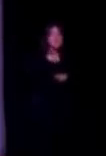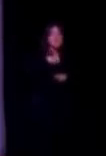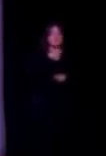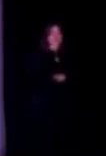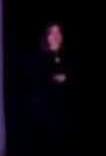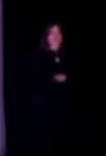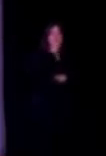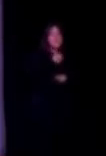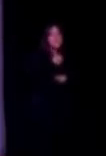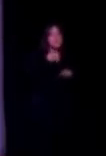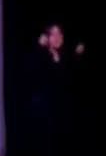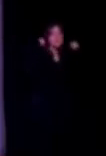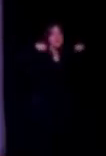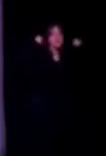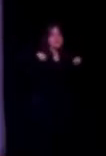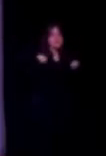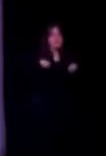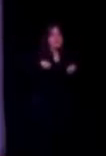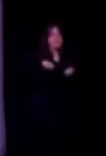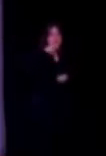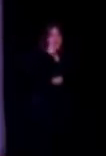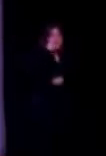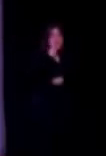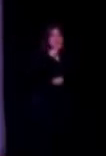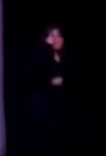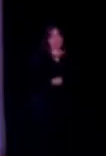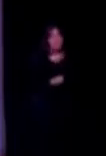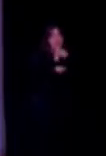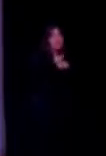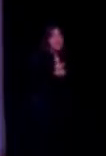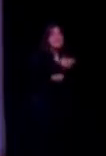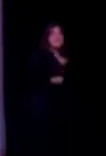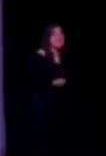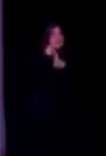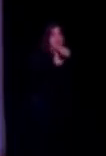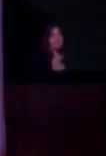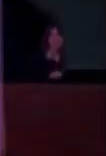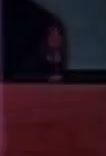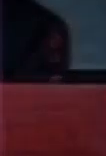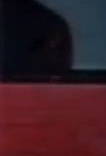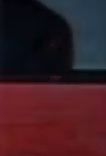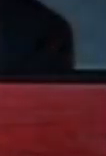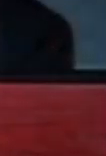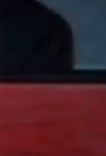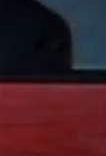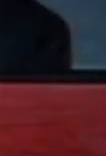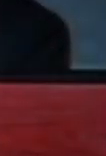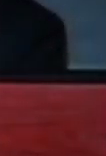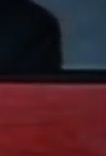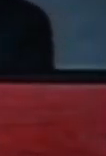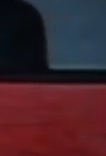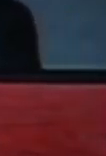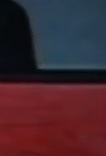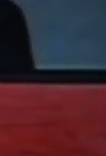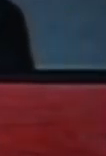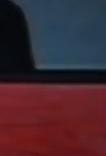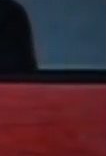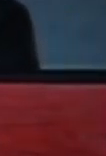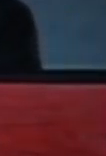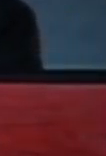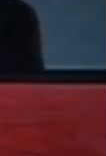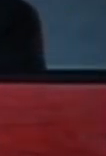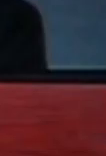práctica. Saber hacer y querer hacer lo que se debe hacer, no cualquier cosa. Es la combinación, dice